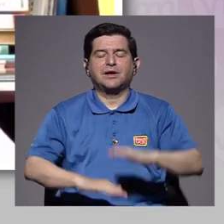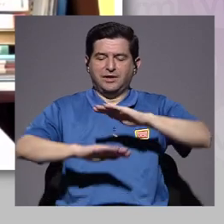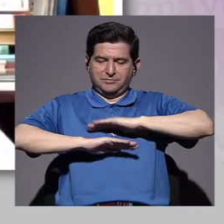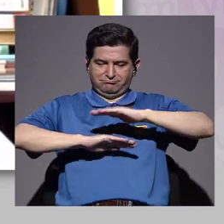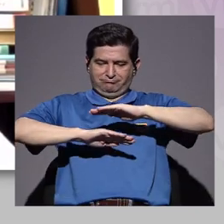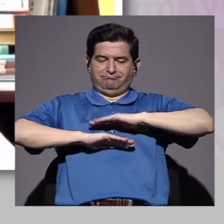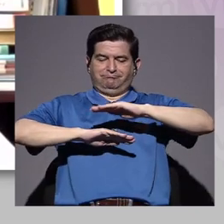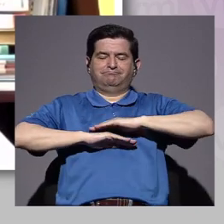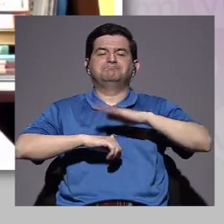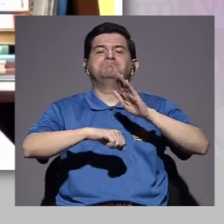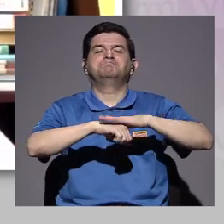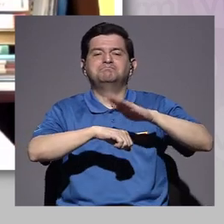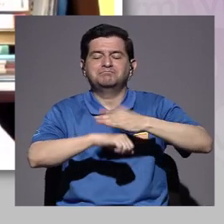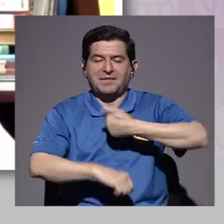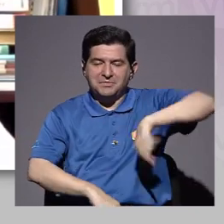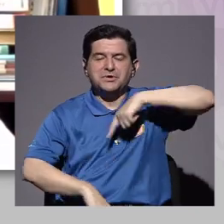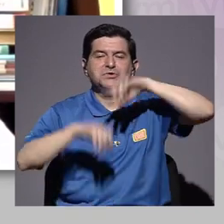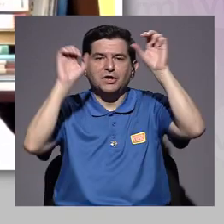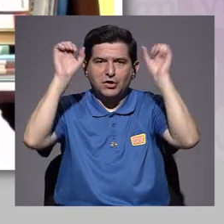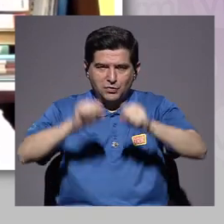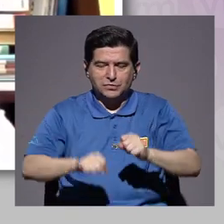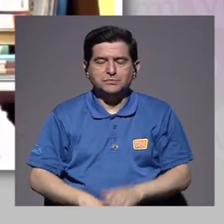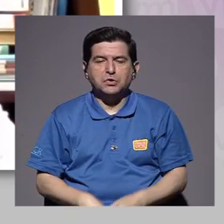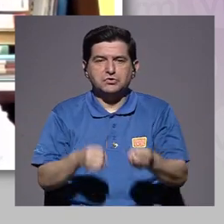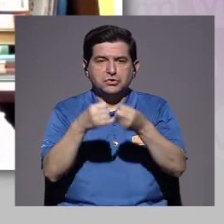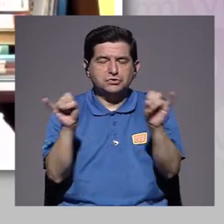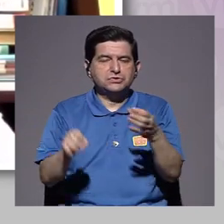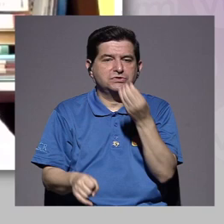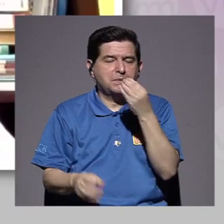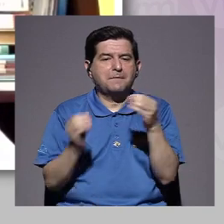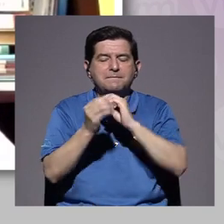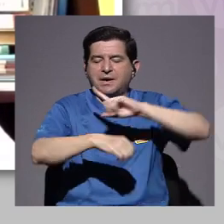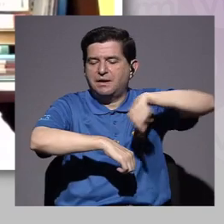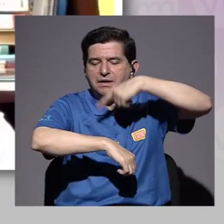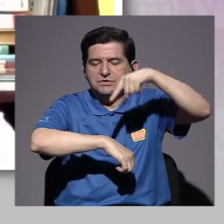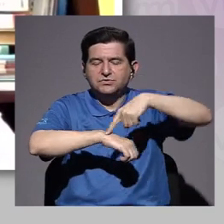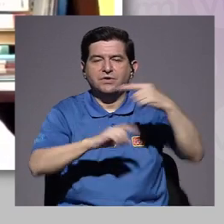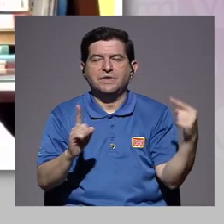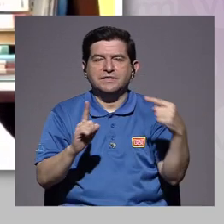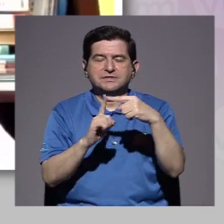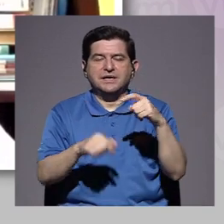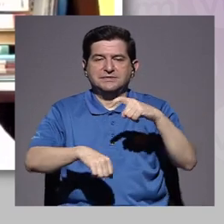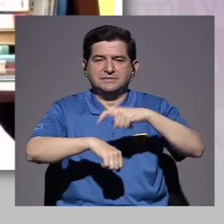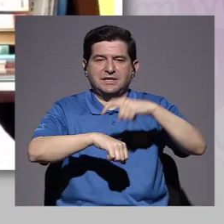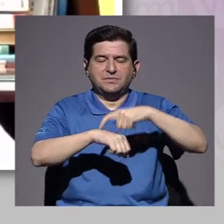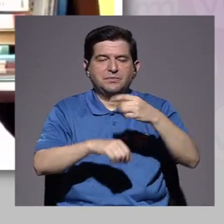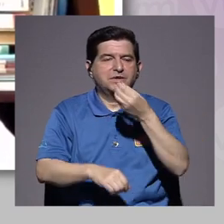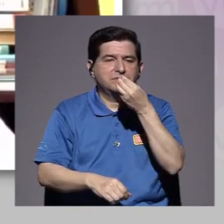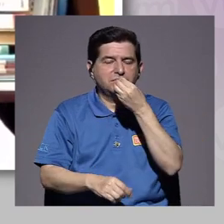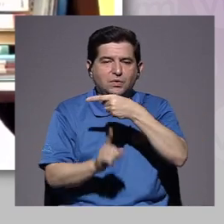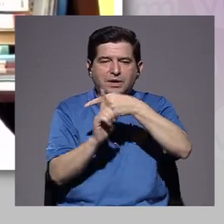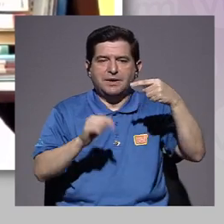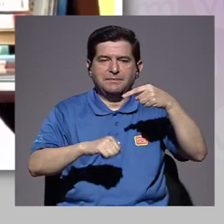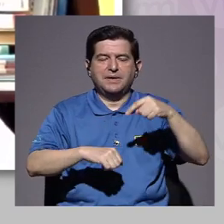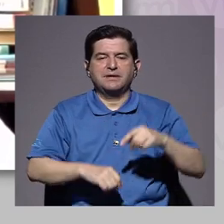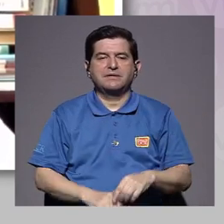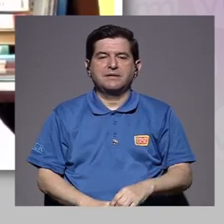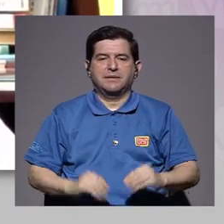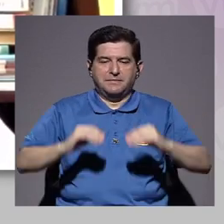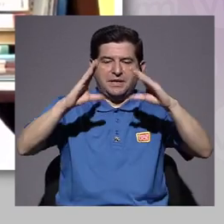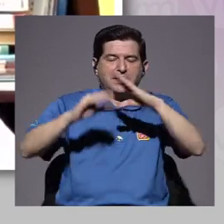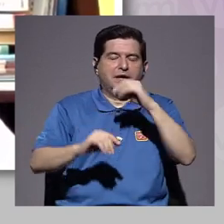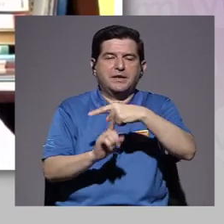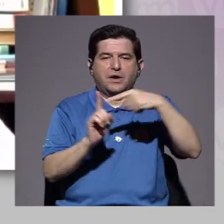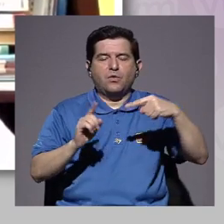satisface, entonces permite que podamos pasar sin alimentos más horas y llegar hasta la hora de la merienda, por ejemplo. También debemos de